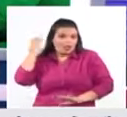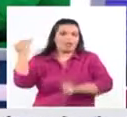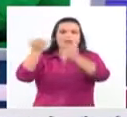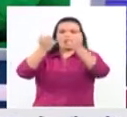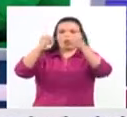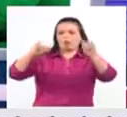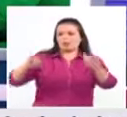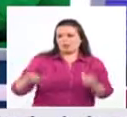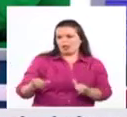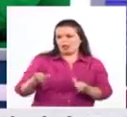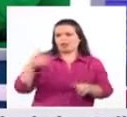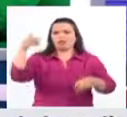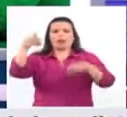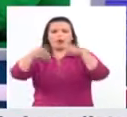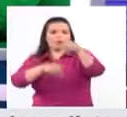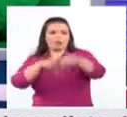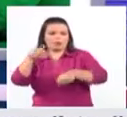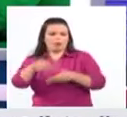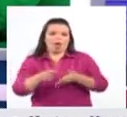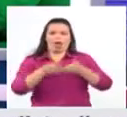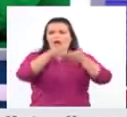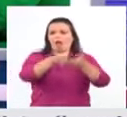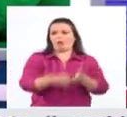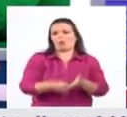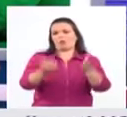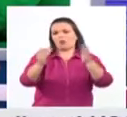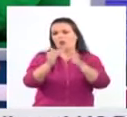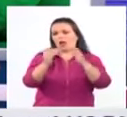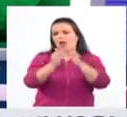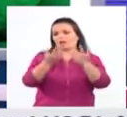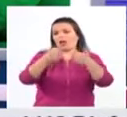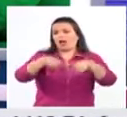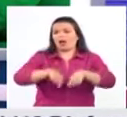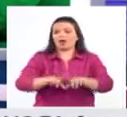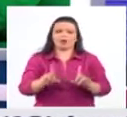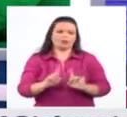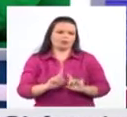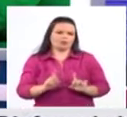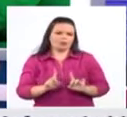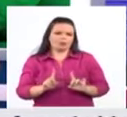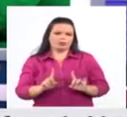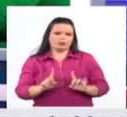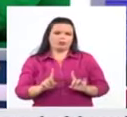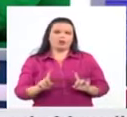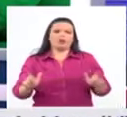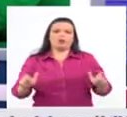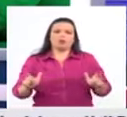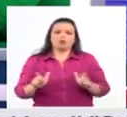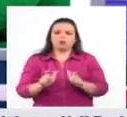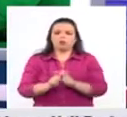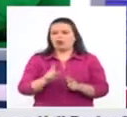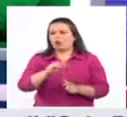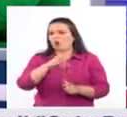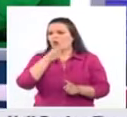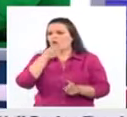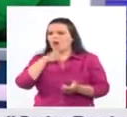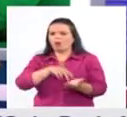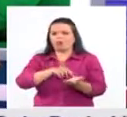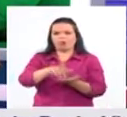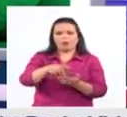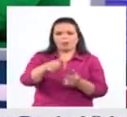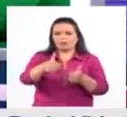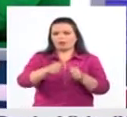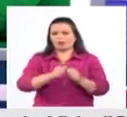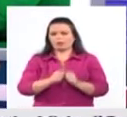en actividades de la casa, empiezan a tener una reducción importante de su movilidad, de la inserción en